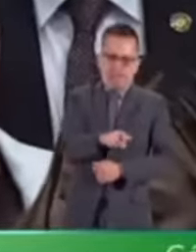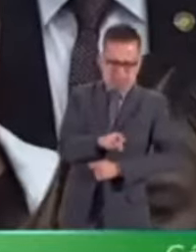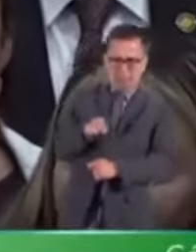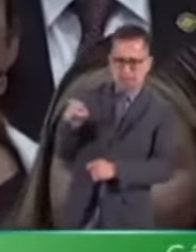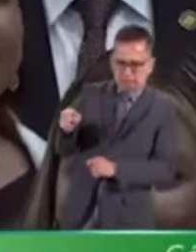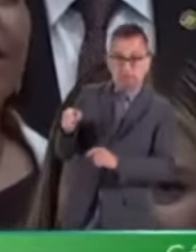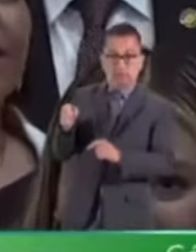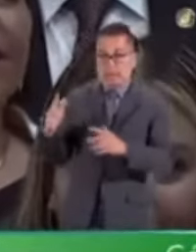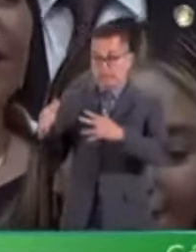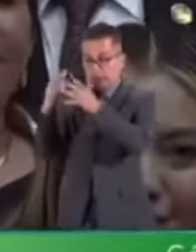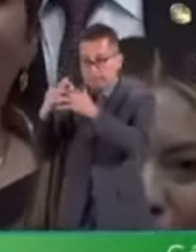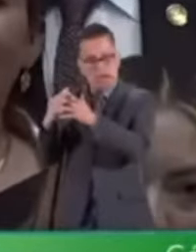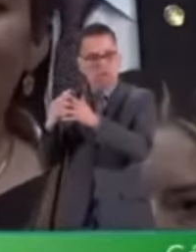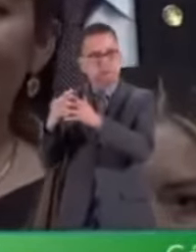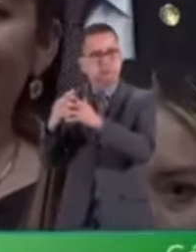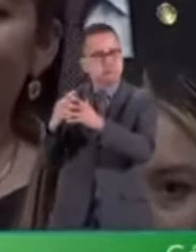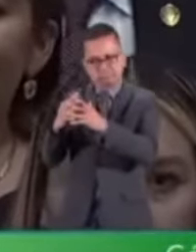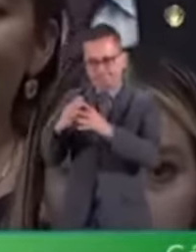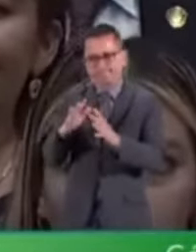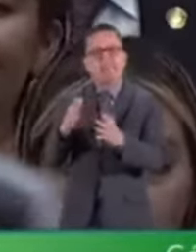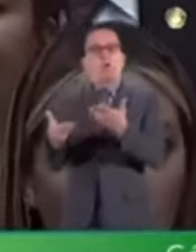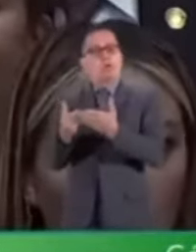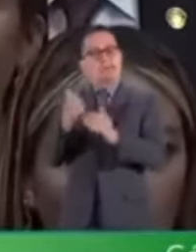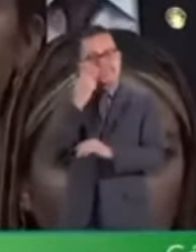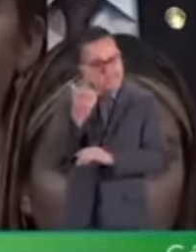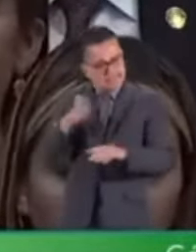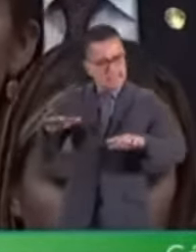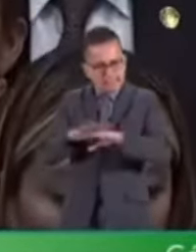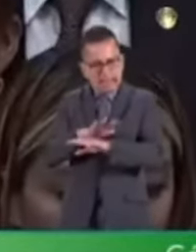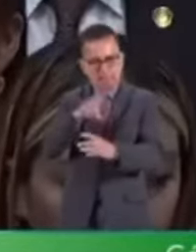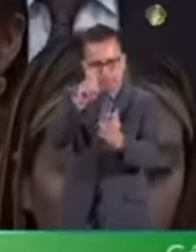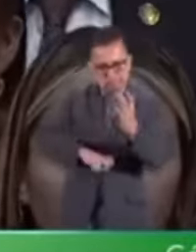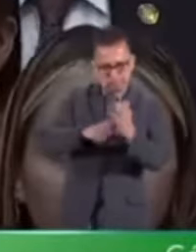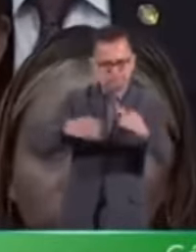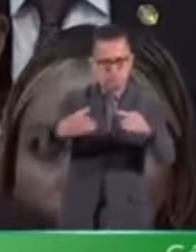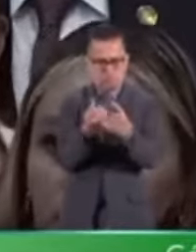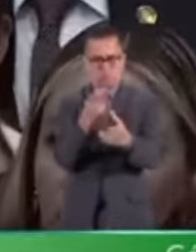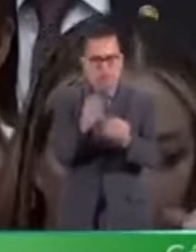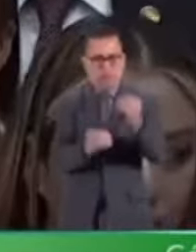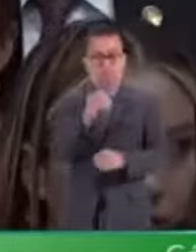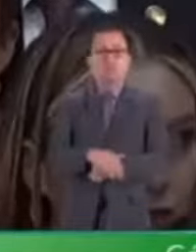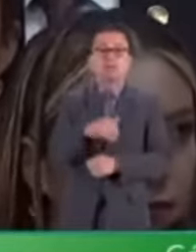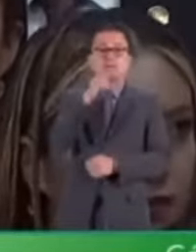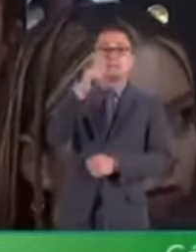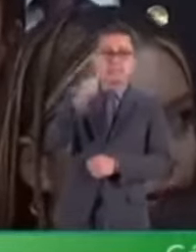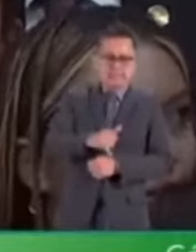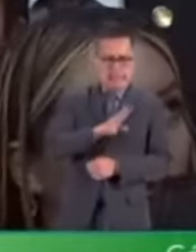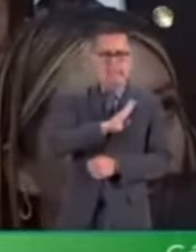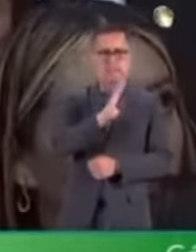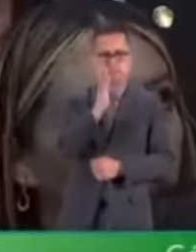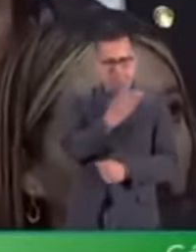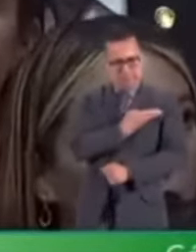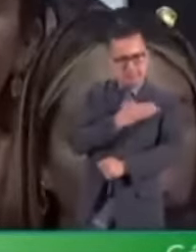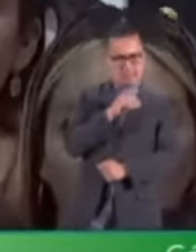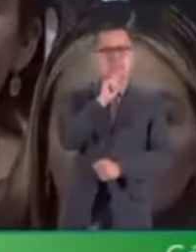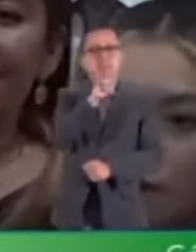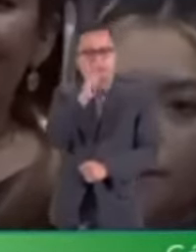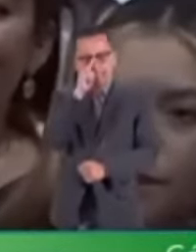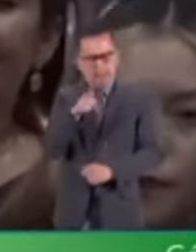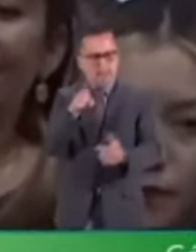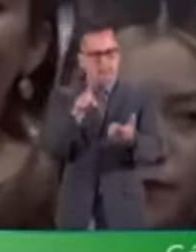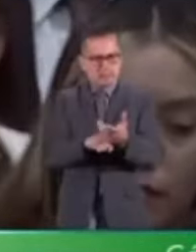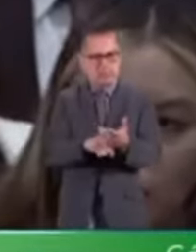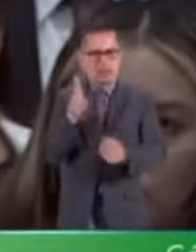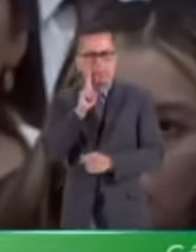conflicto bélico, hay una propuesta de reforma judicial radical. Y en Italia y en España se discute